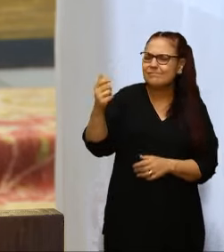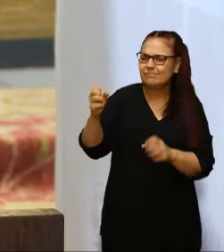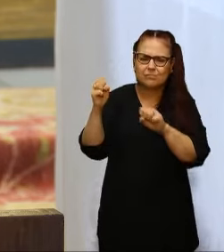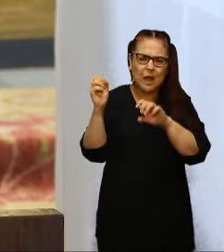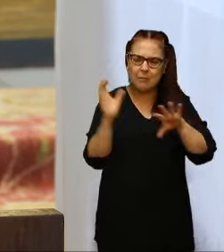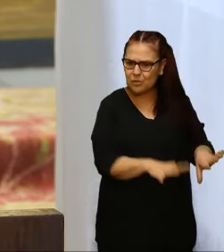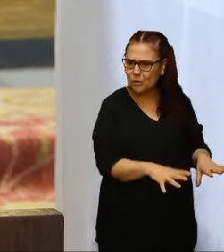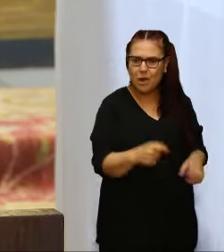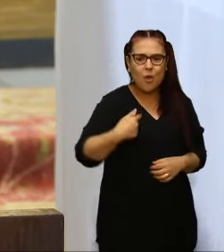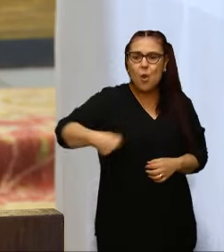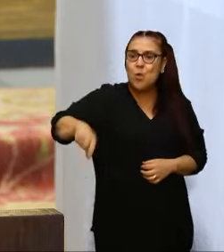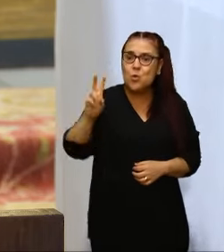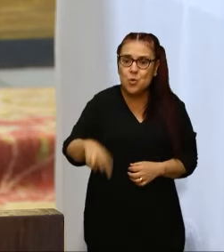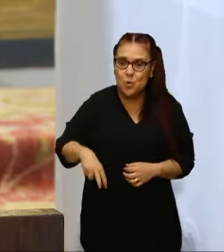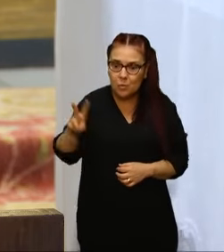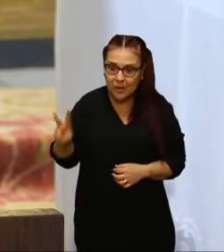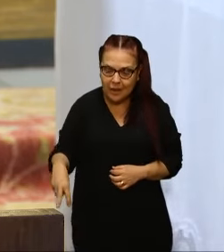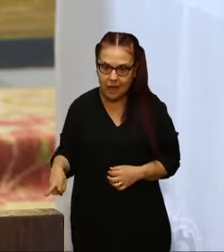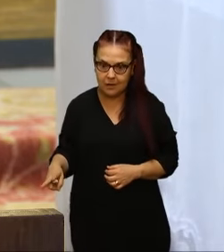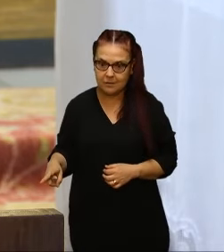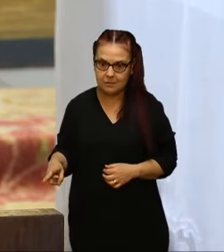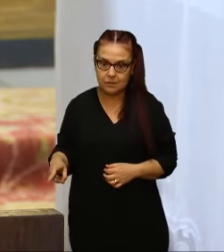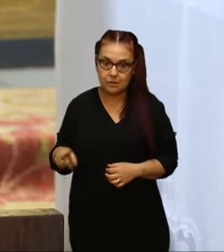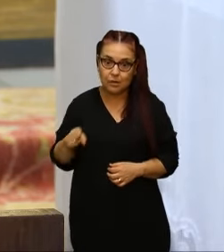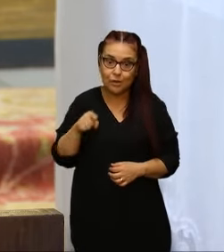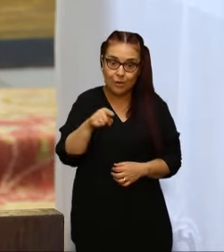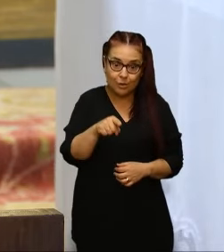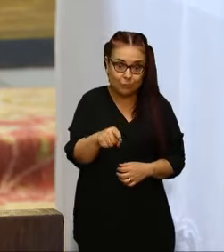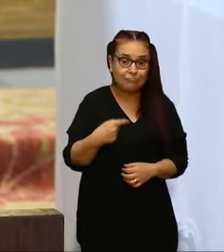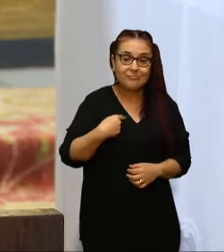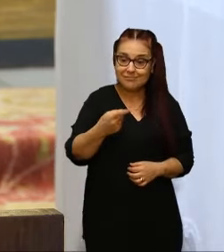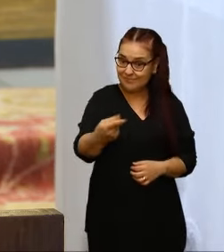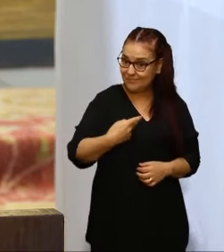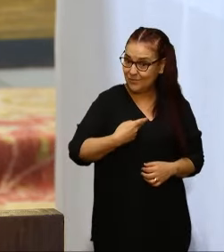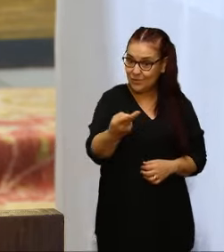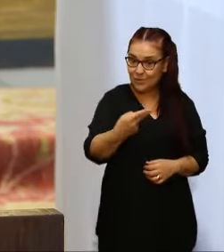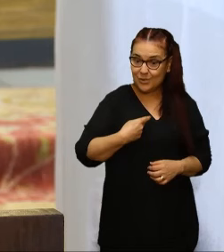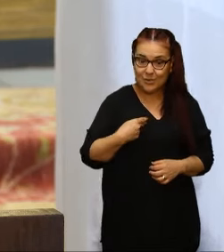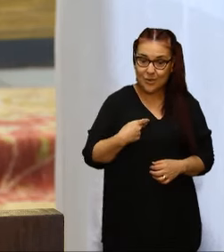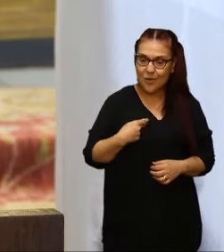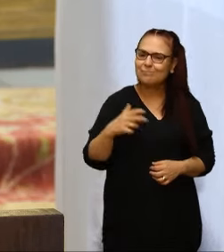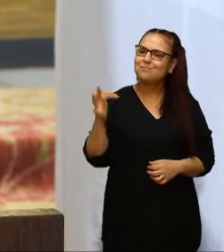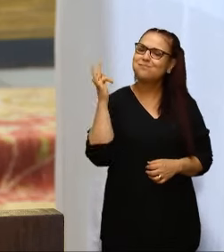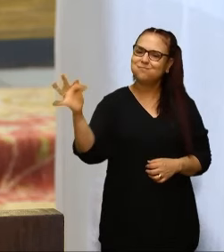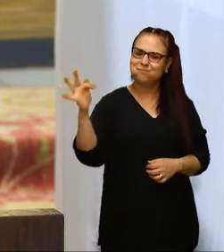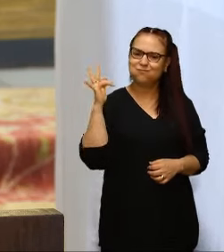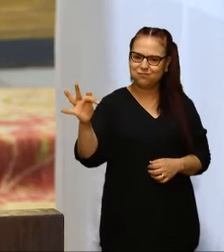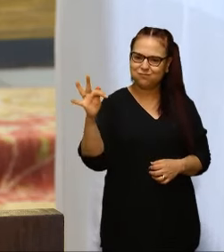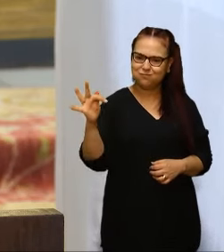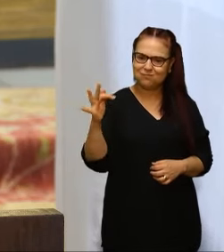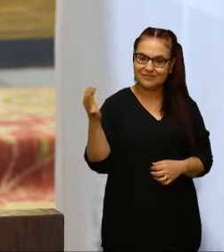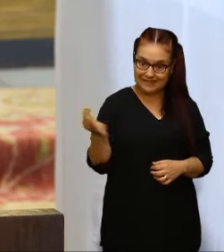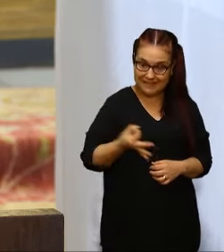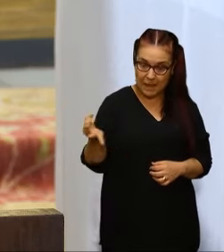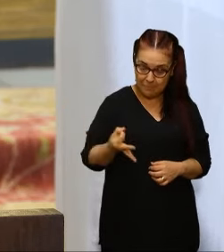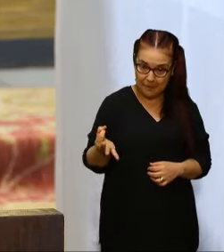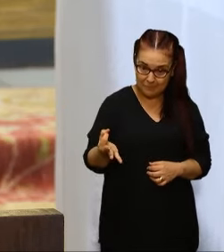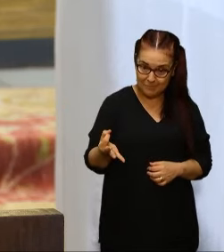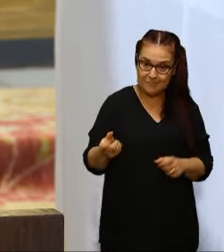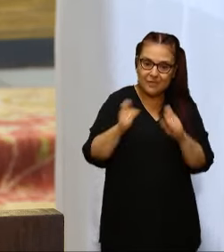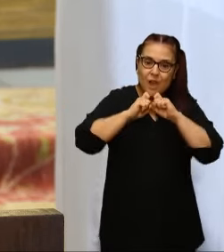solos. Y tu perspectiva, como la mía, tiene que ser optimista. O sea, el anuncio no quiere